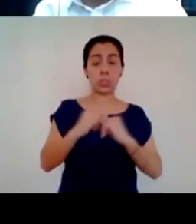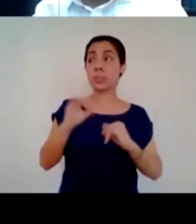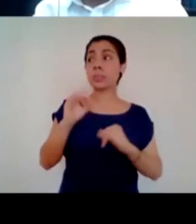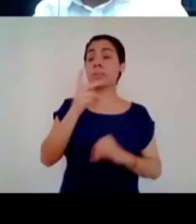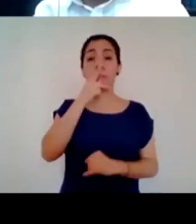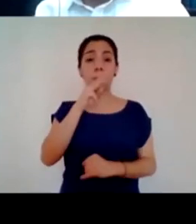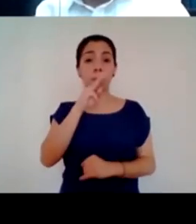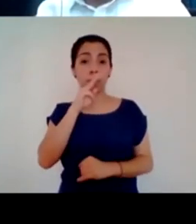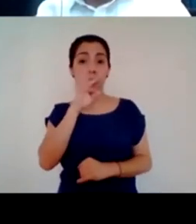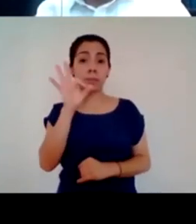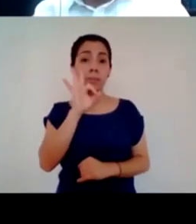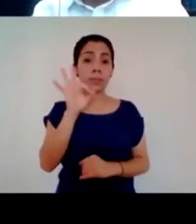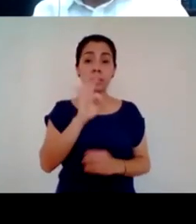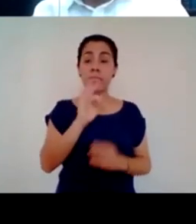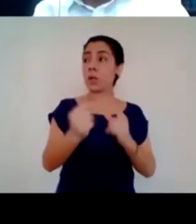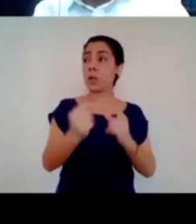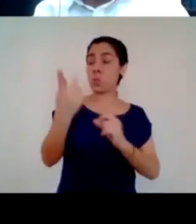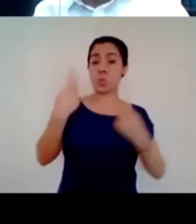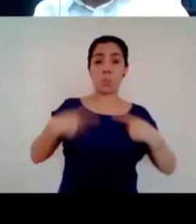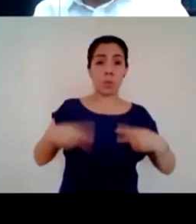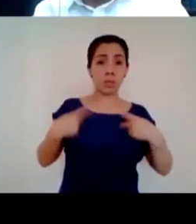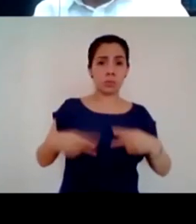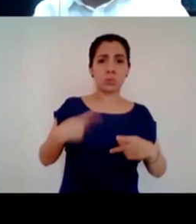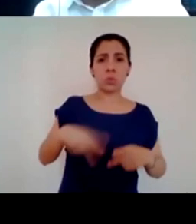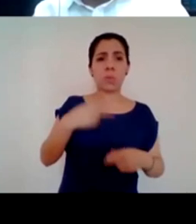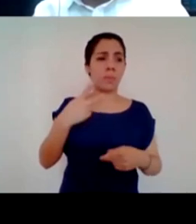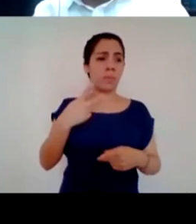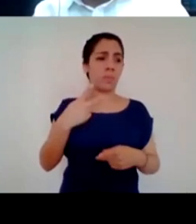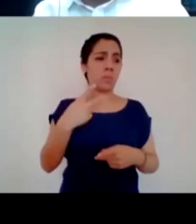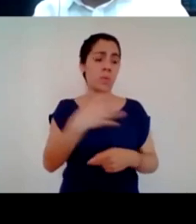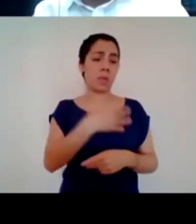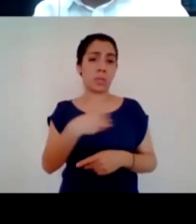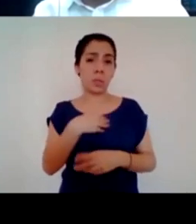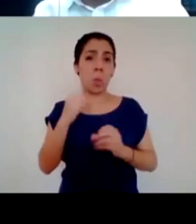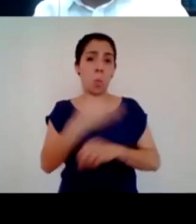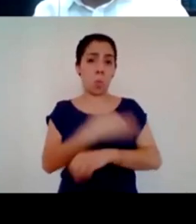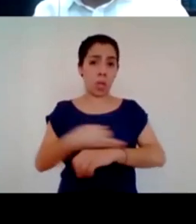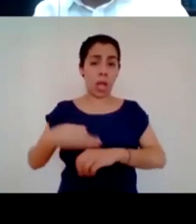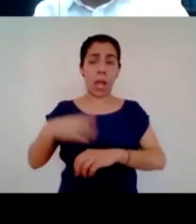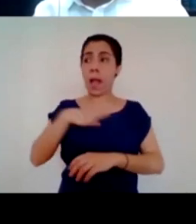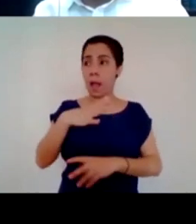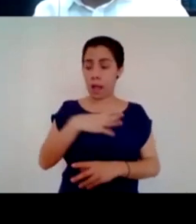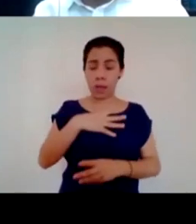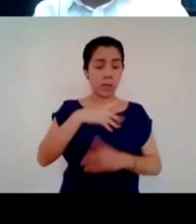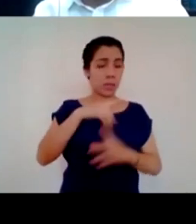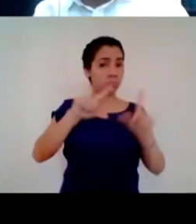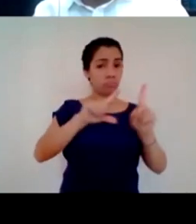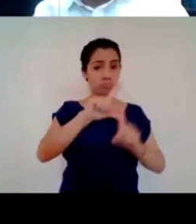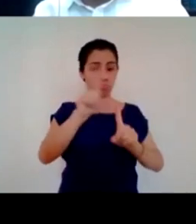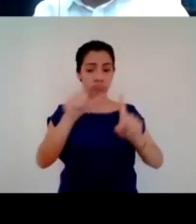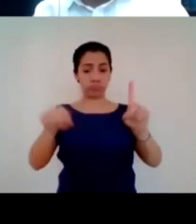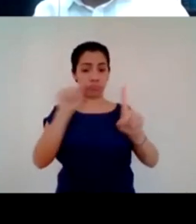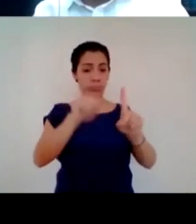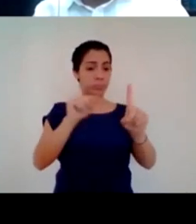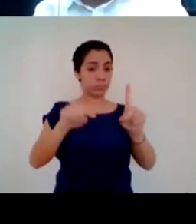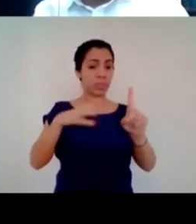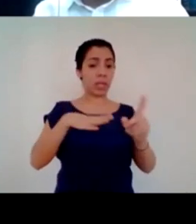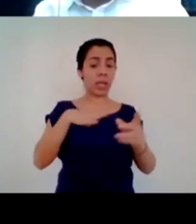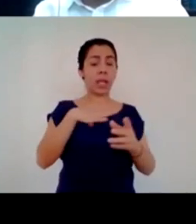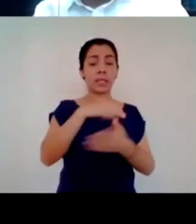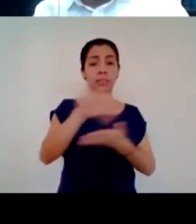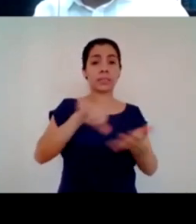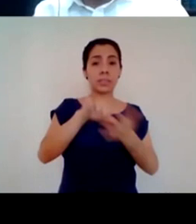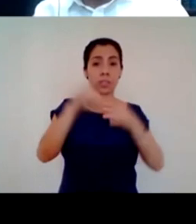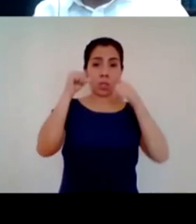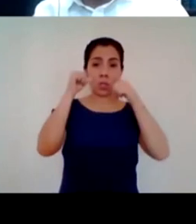sobre sus personas o sobre algún familiar, existen en todo el país muchos centros de atención que se llaman de autoayuda.